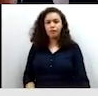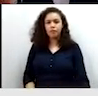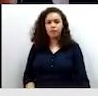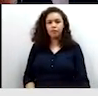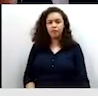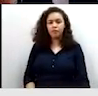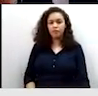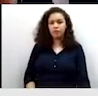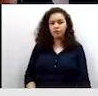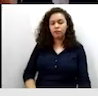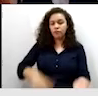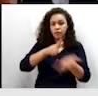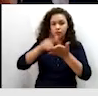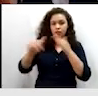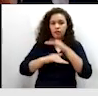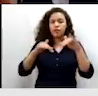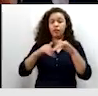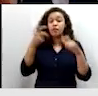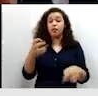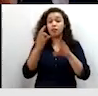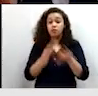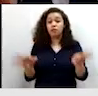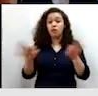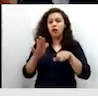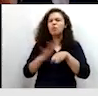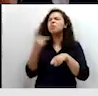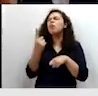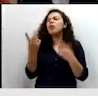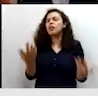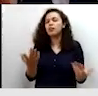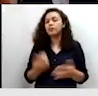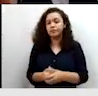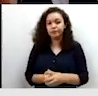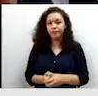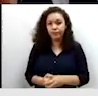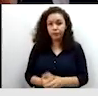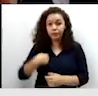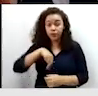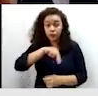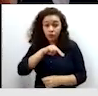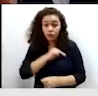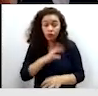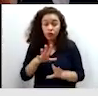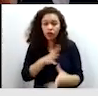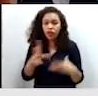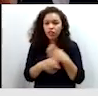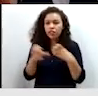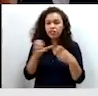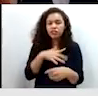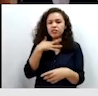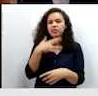Aquí el saneamiento básico cobra mucha importancia. ¿Por qué? Porque si nosotros retiramos todos esos residuos,